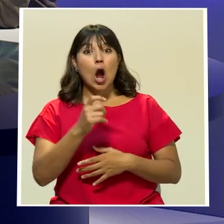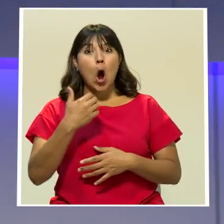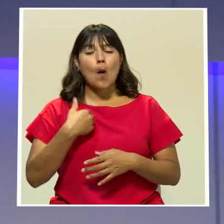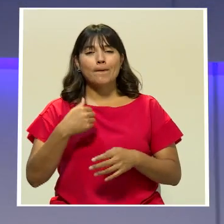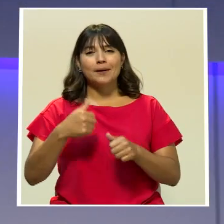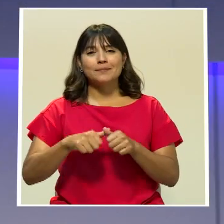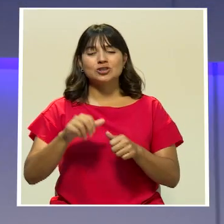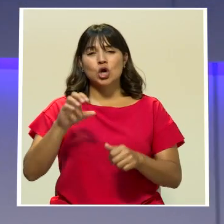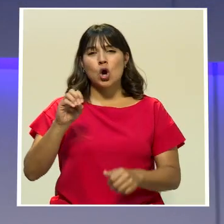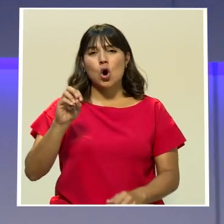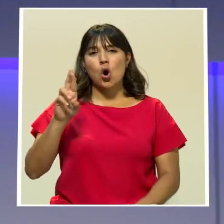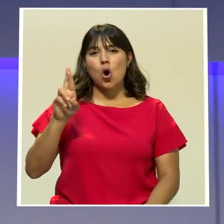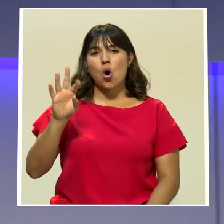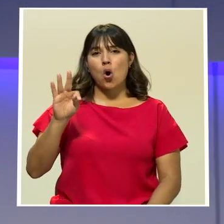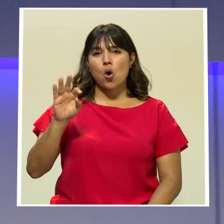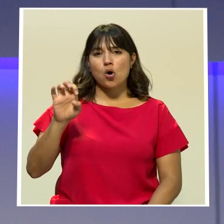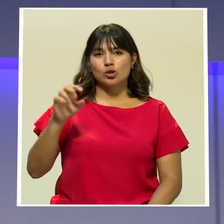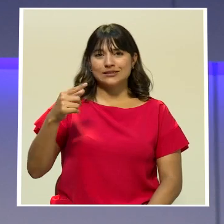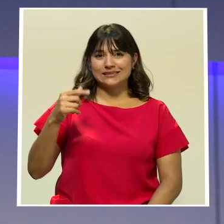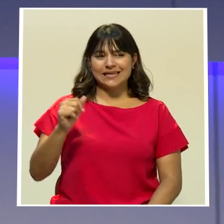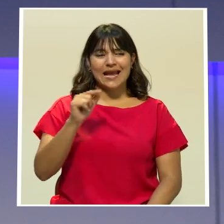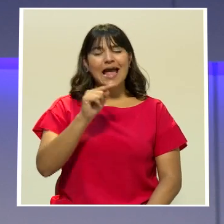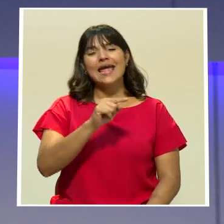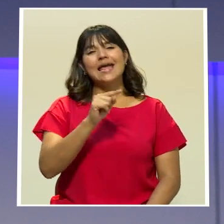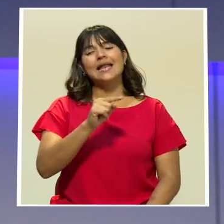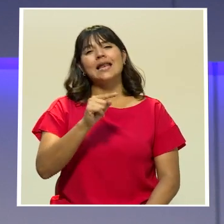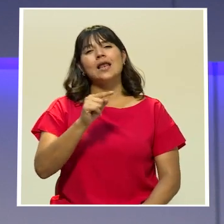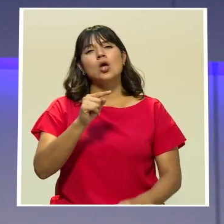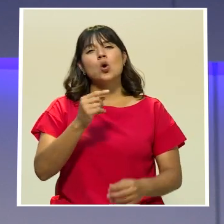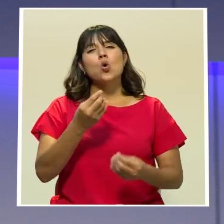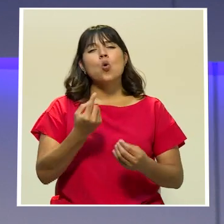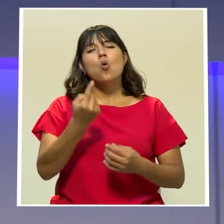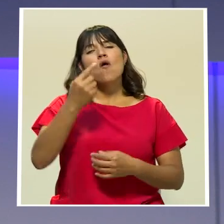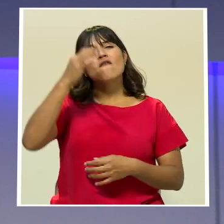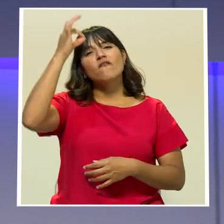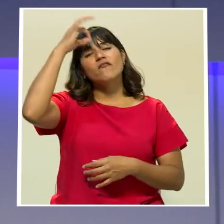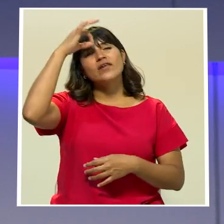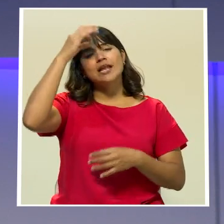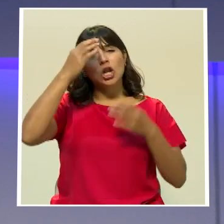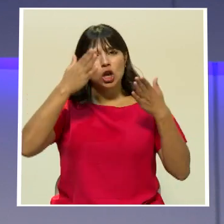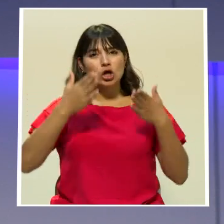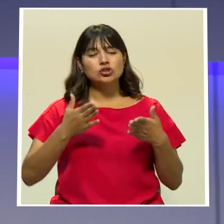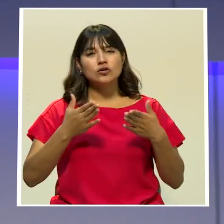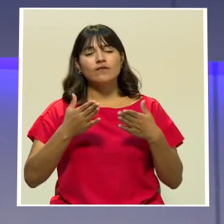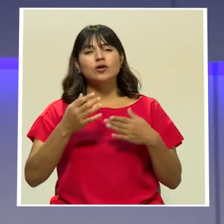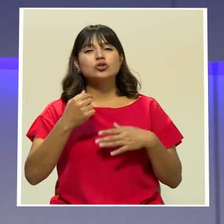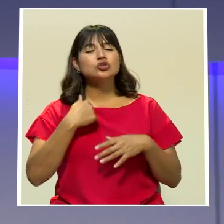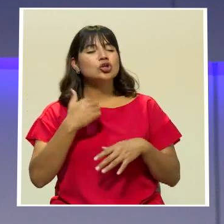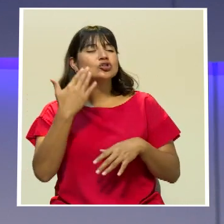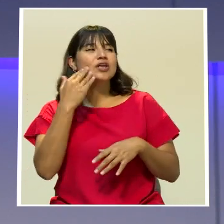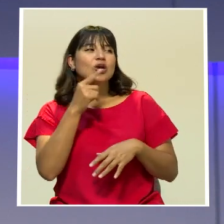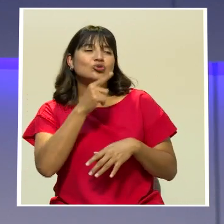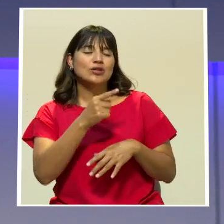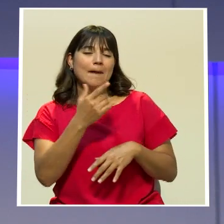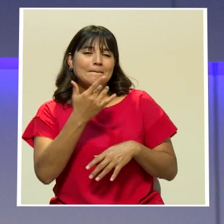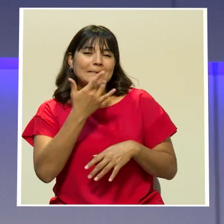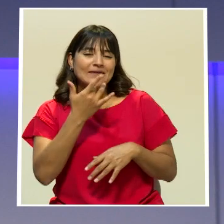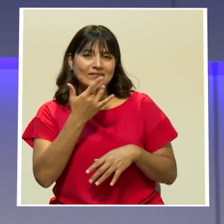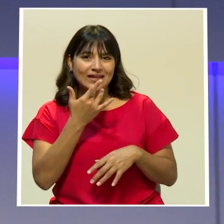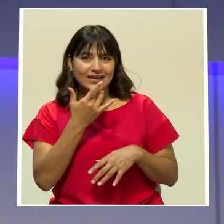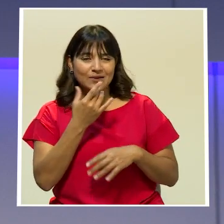es quizá uno de los pensadores centrales. Yo sé que vos tenés predilección por él,